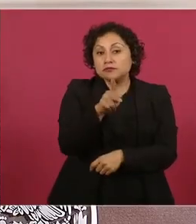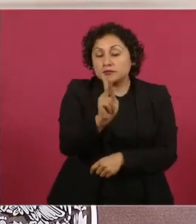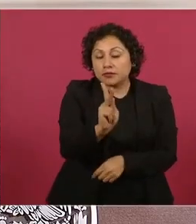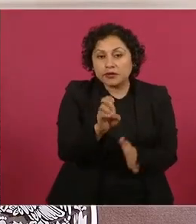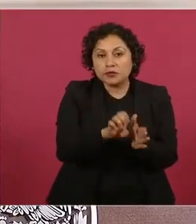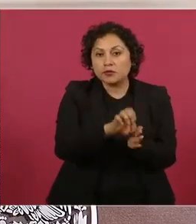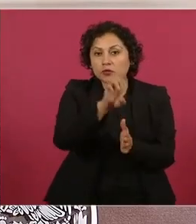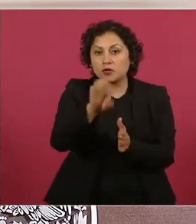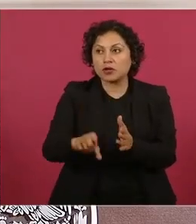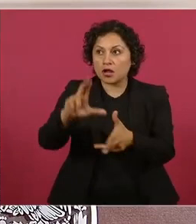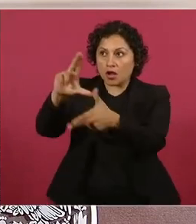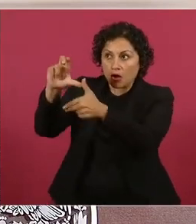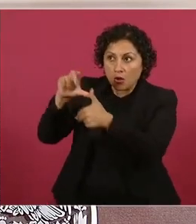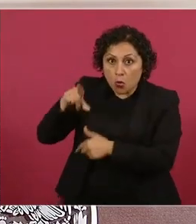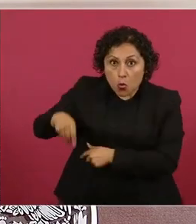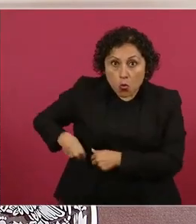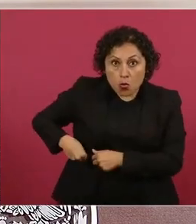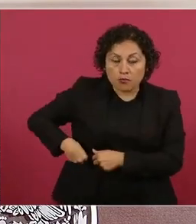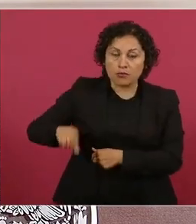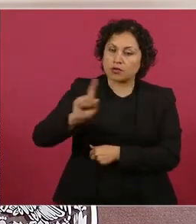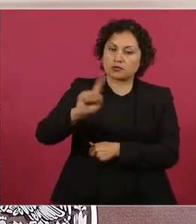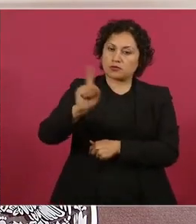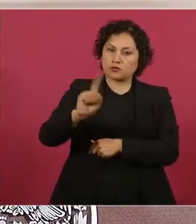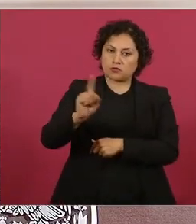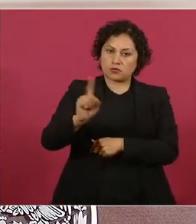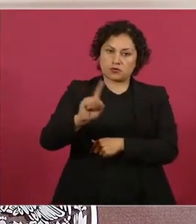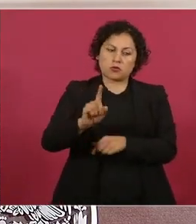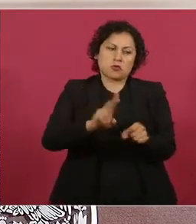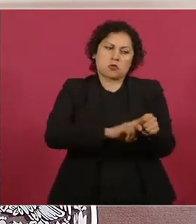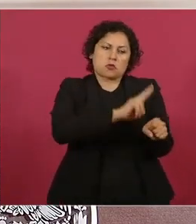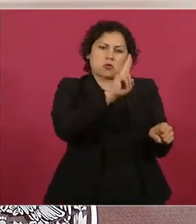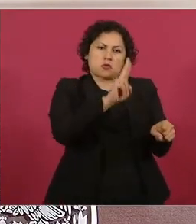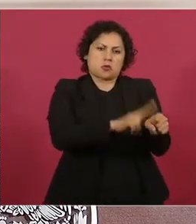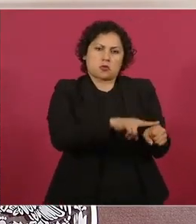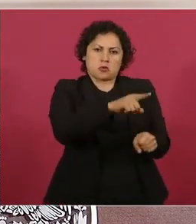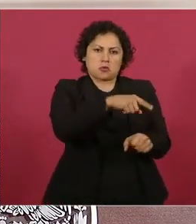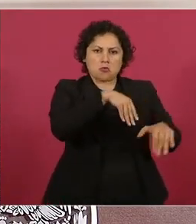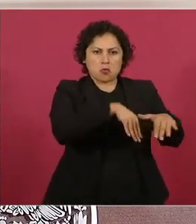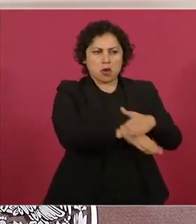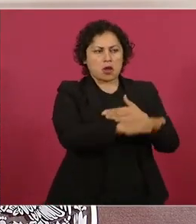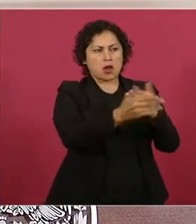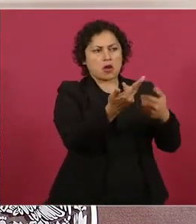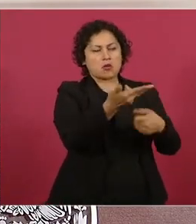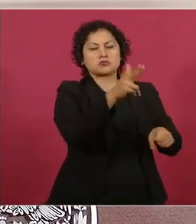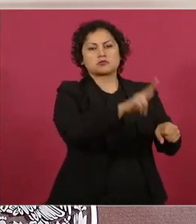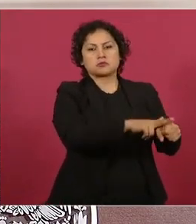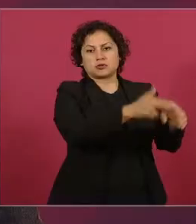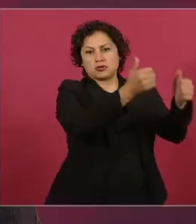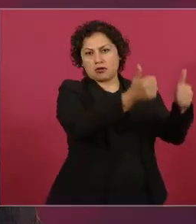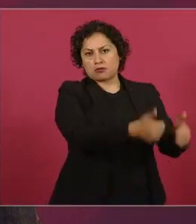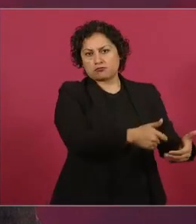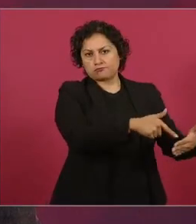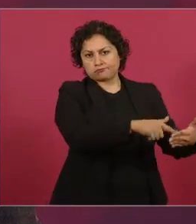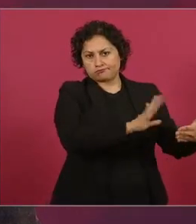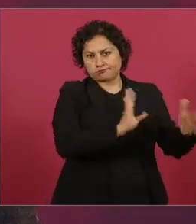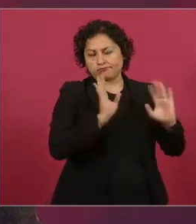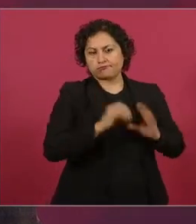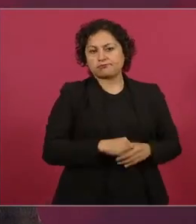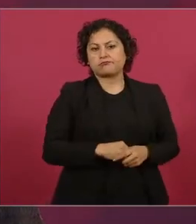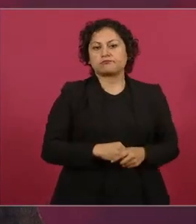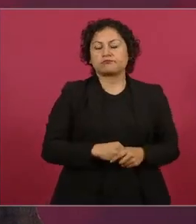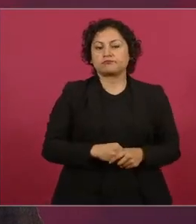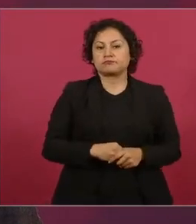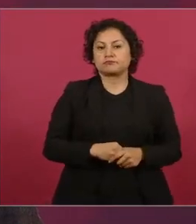de lotis, sino de los que representan la normalidad de la salud de